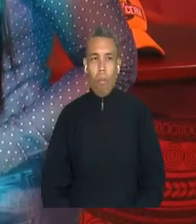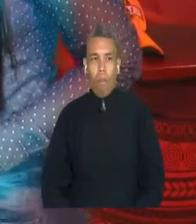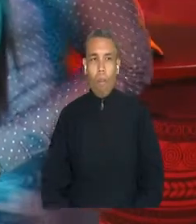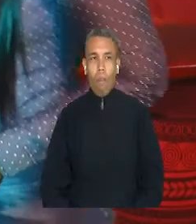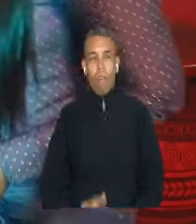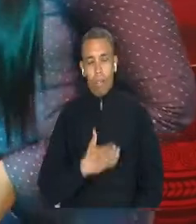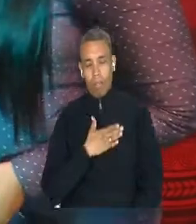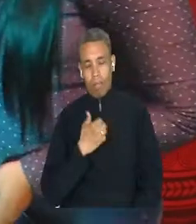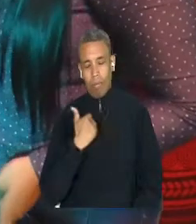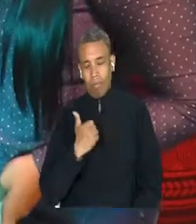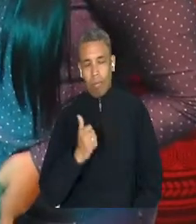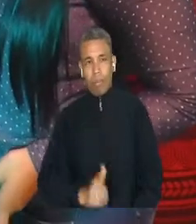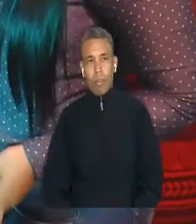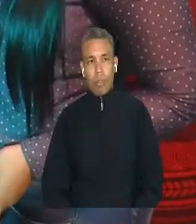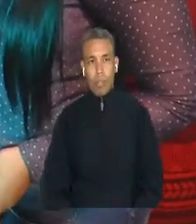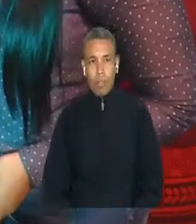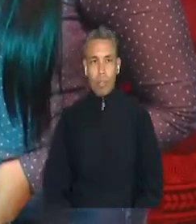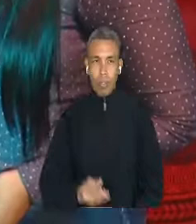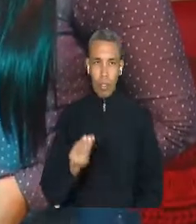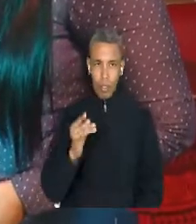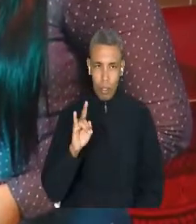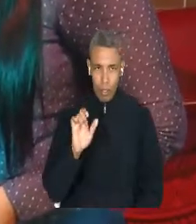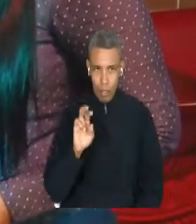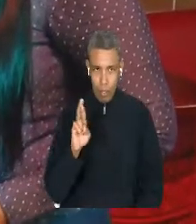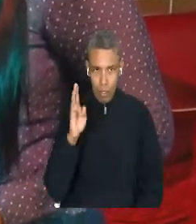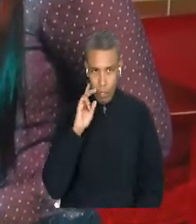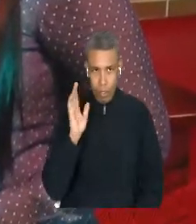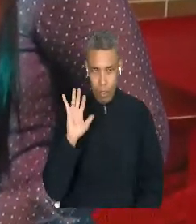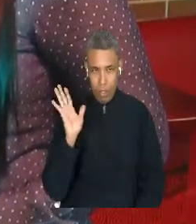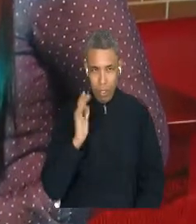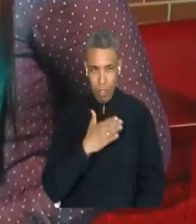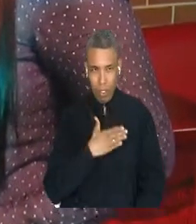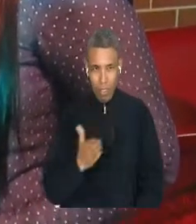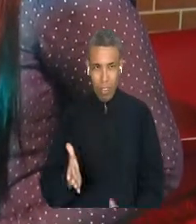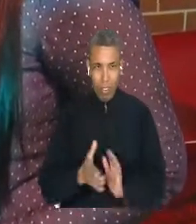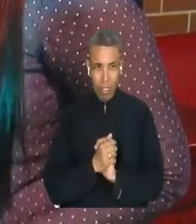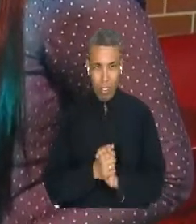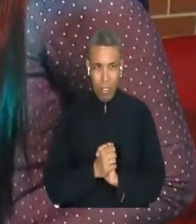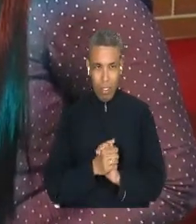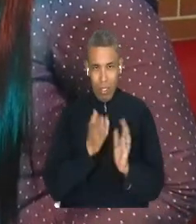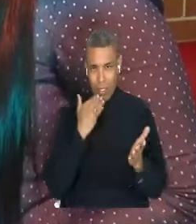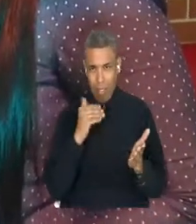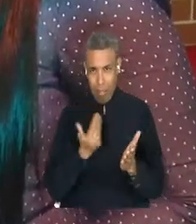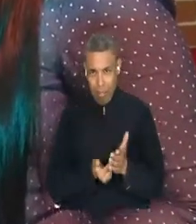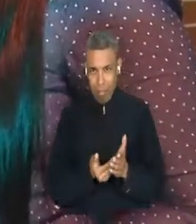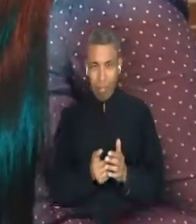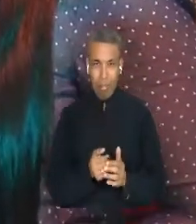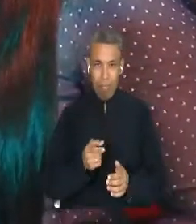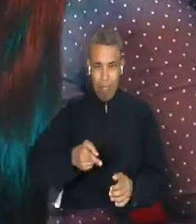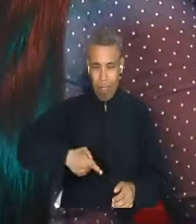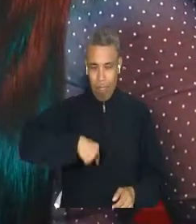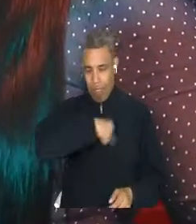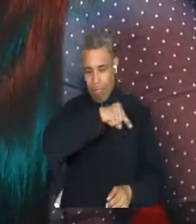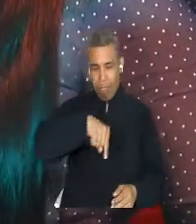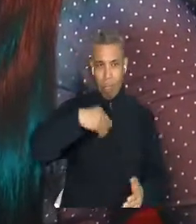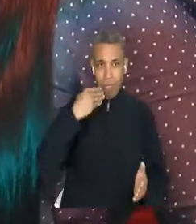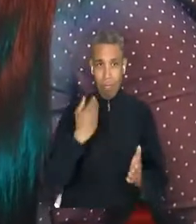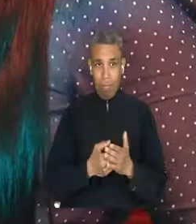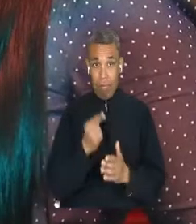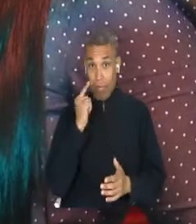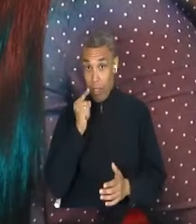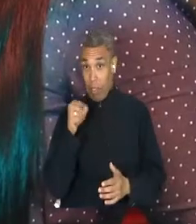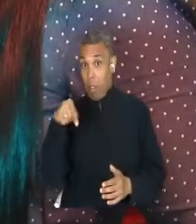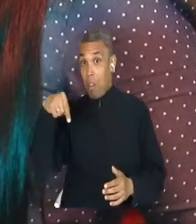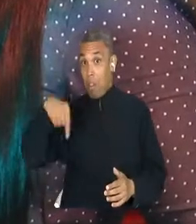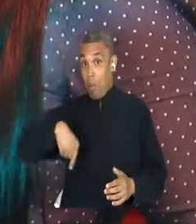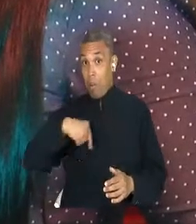bien. Y ahorita, despedimos. Un abrazo para todos ustedes, gracias por estar aquí conectaditos con nosotros. Hey, hoy hay una super